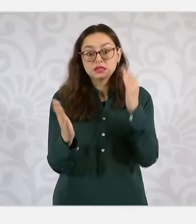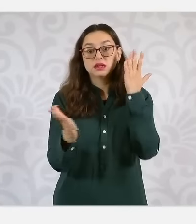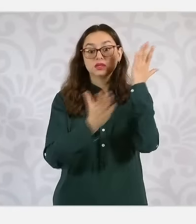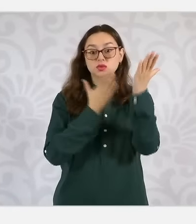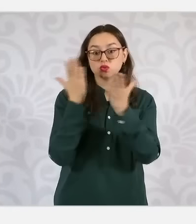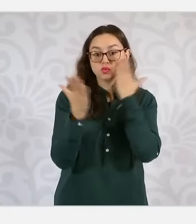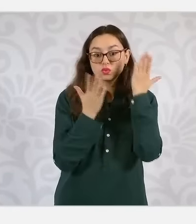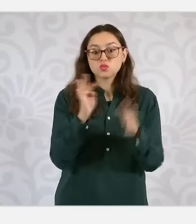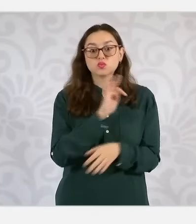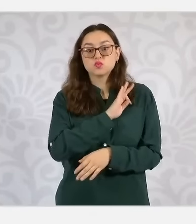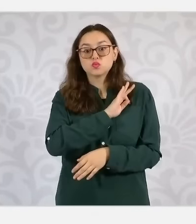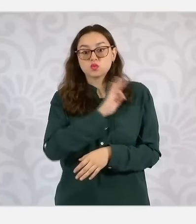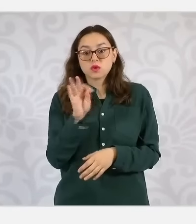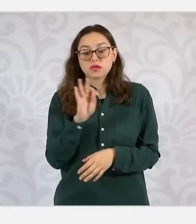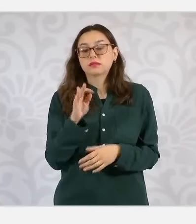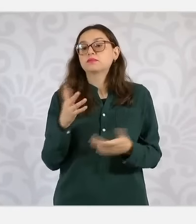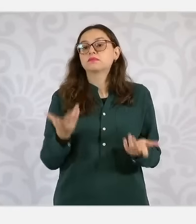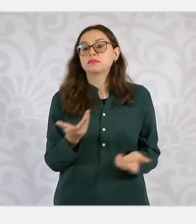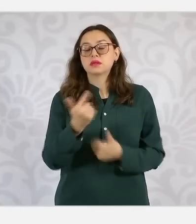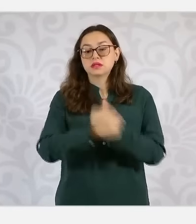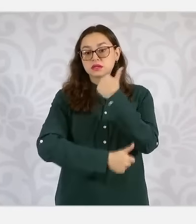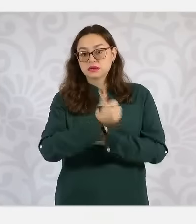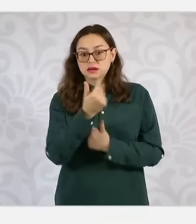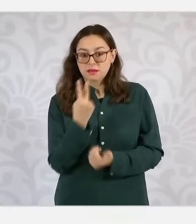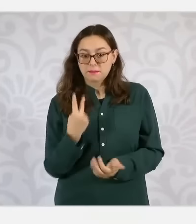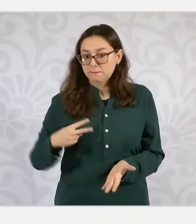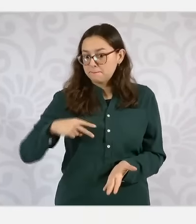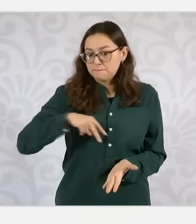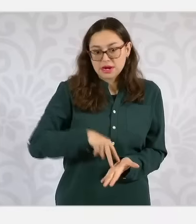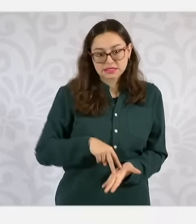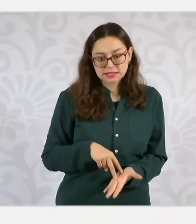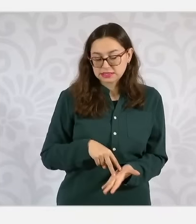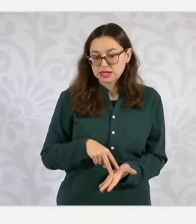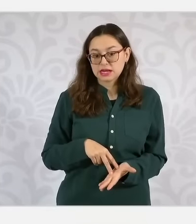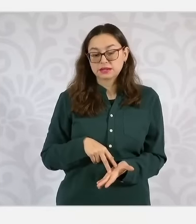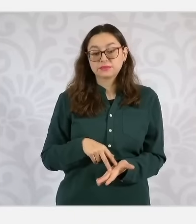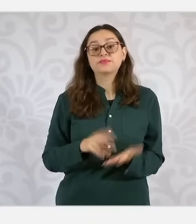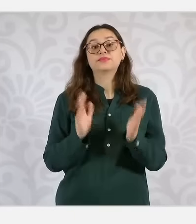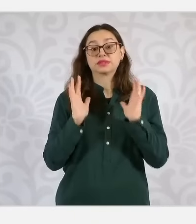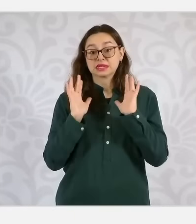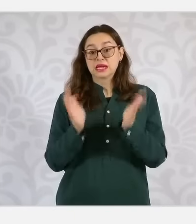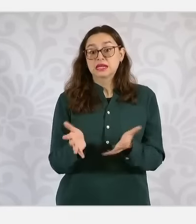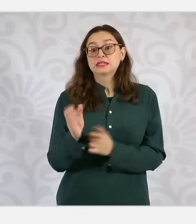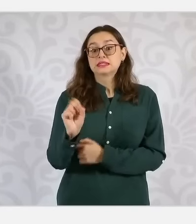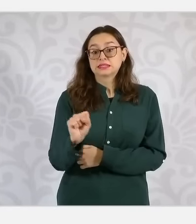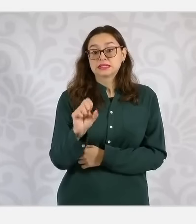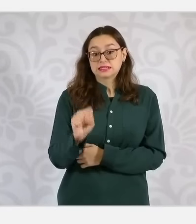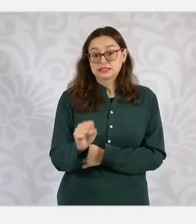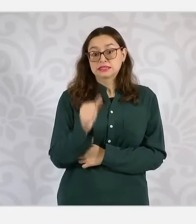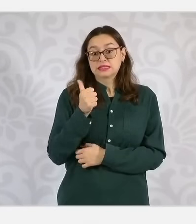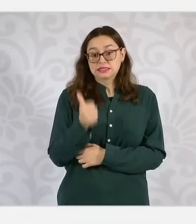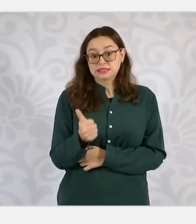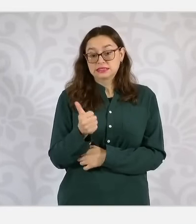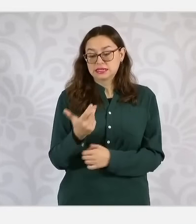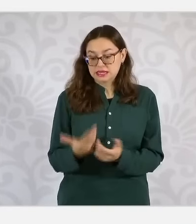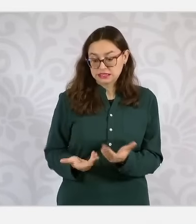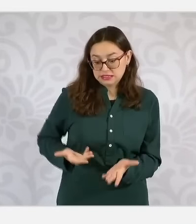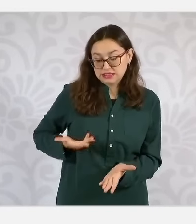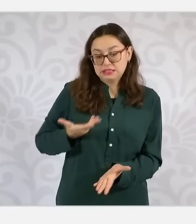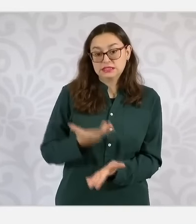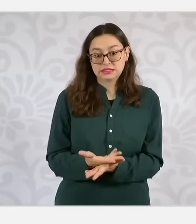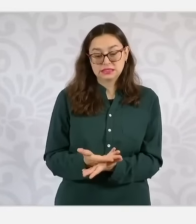carreras totalmente presenciales. Y ya tenemos 66 nuevas propuestas para